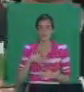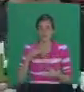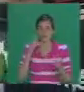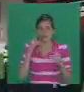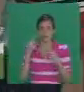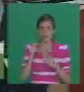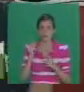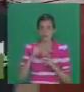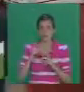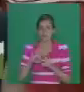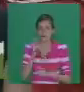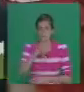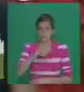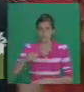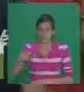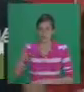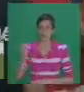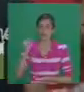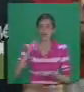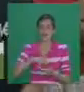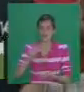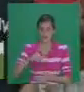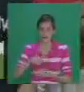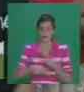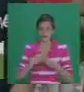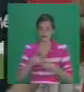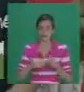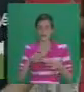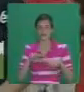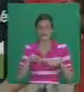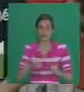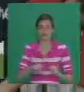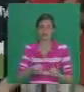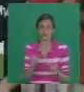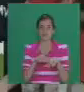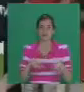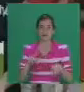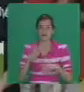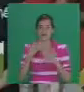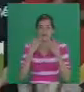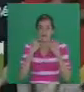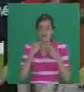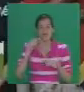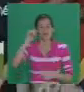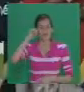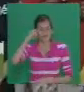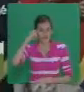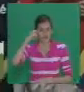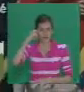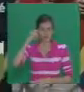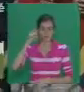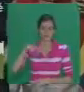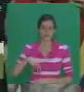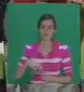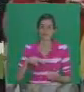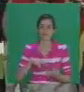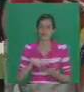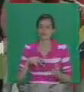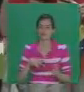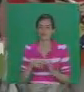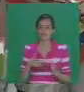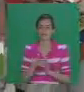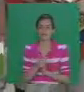de las palabras, las personas que están acá haciéndose el registro de los puntos tricolor, recordamos que en lo que es el